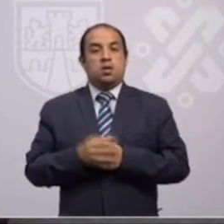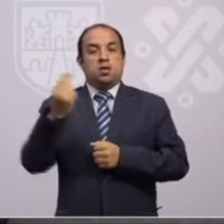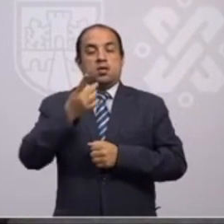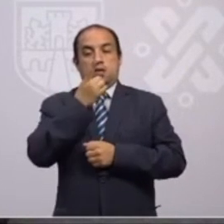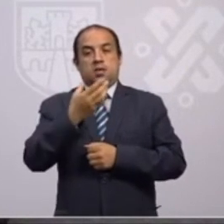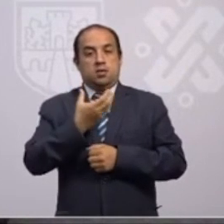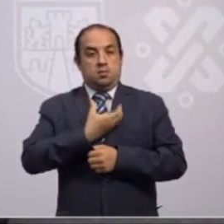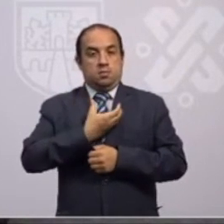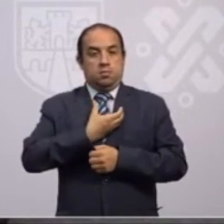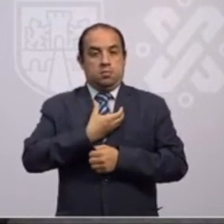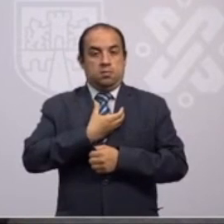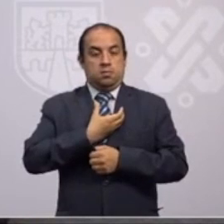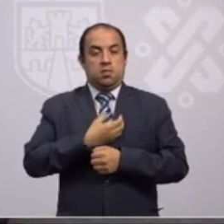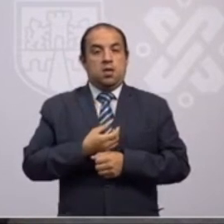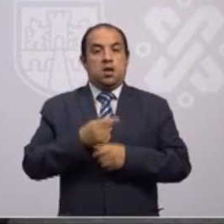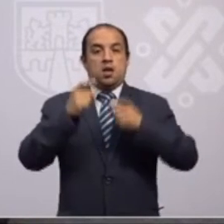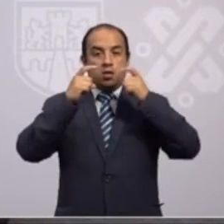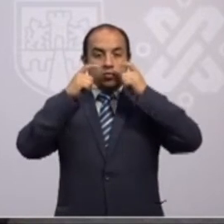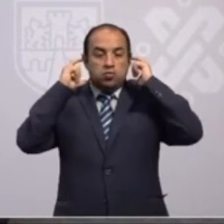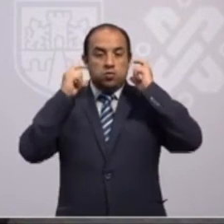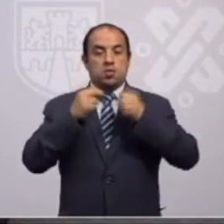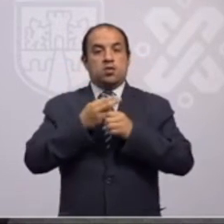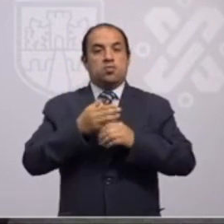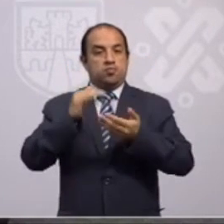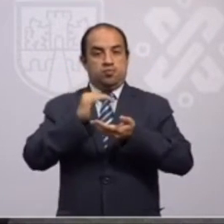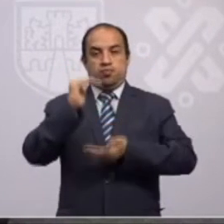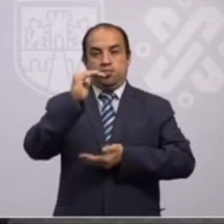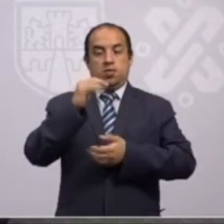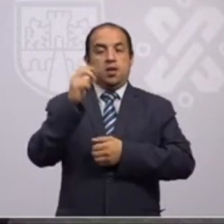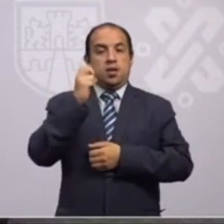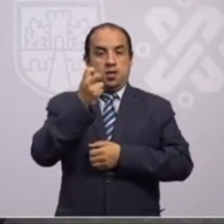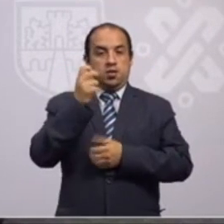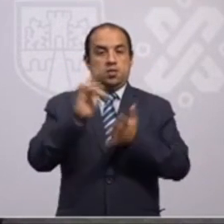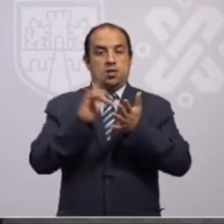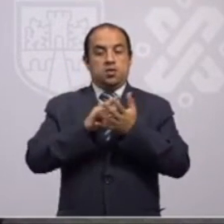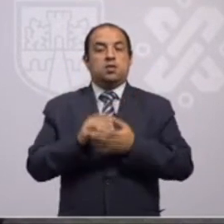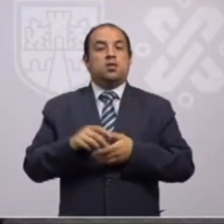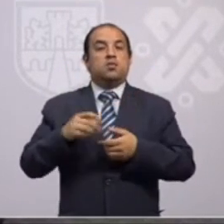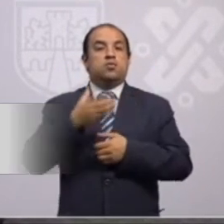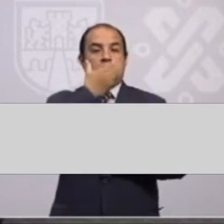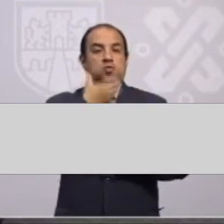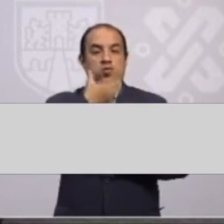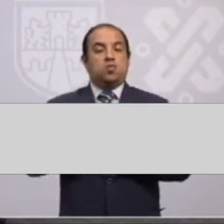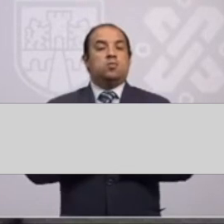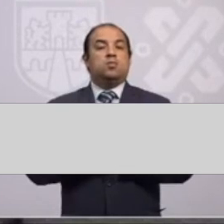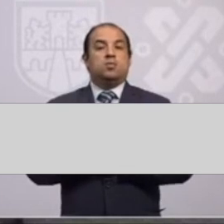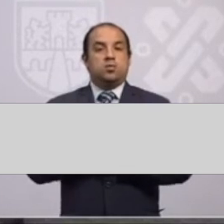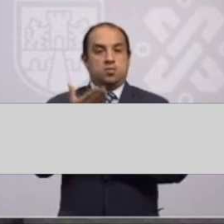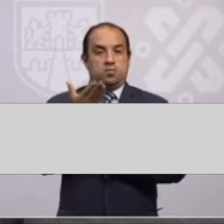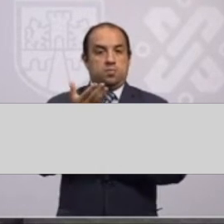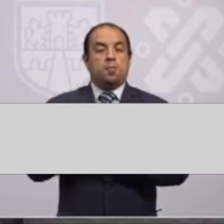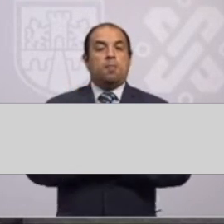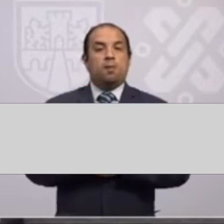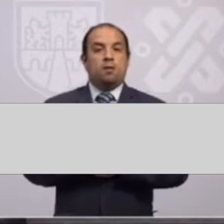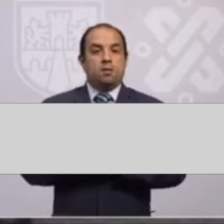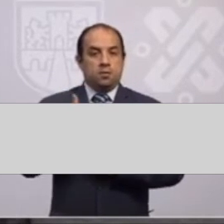de las cuales 886 estaban entubadas. Señaló que la capacidad hospitalaria al momento es del